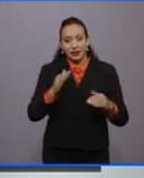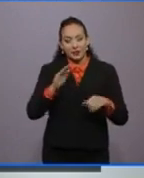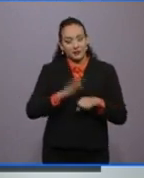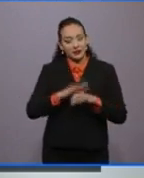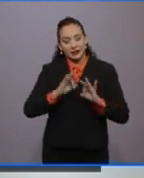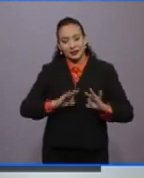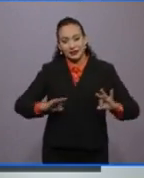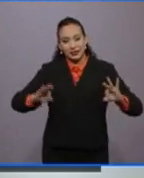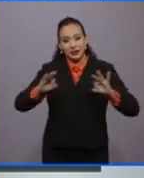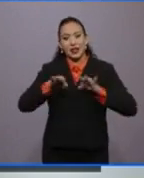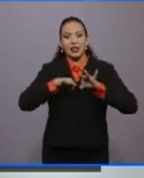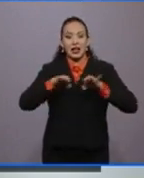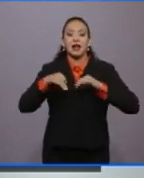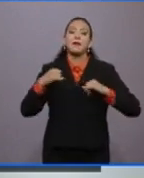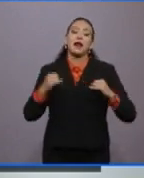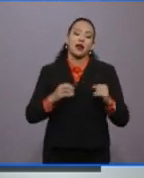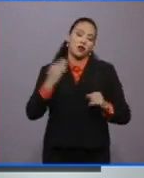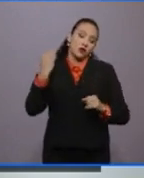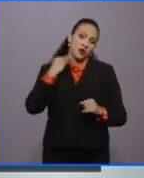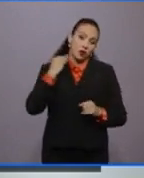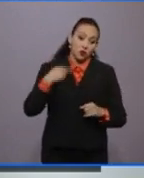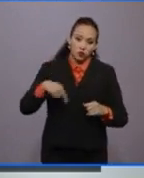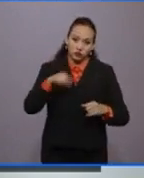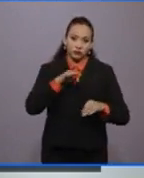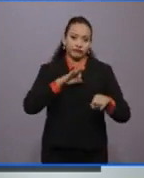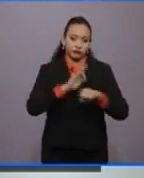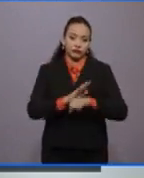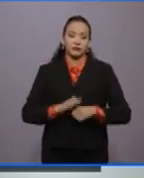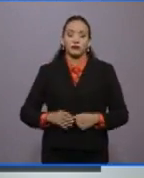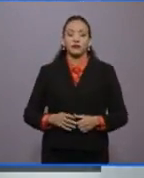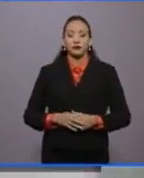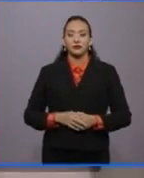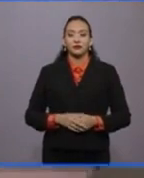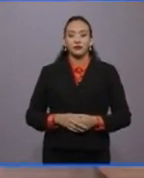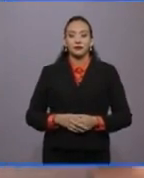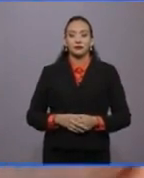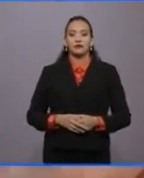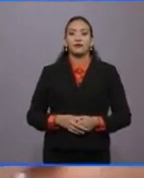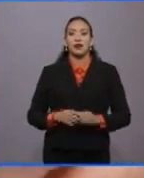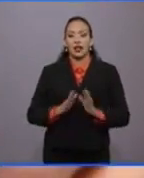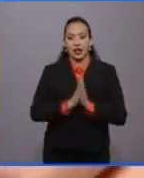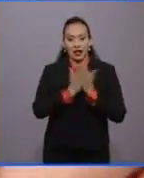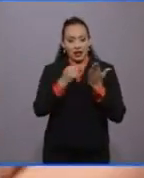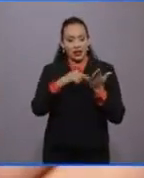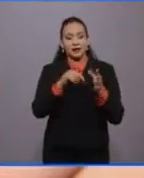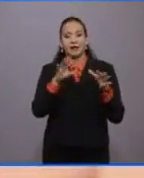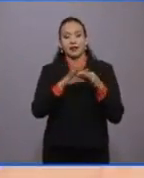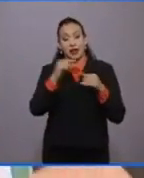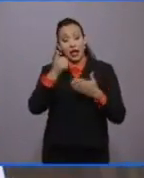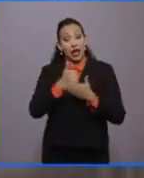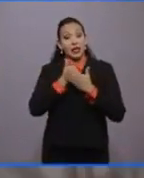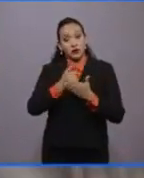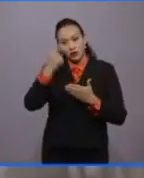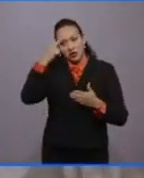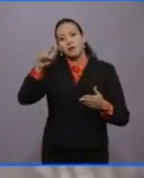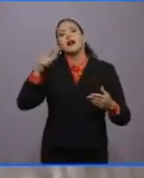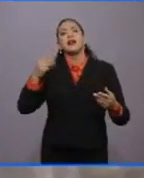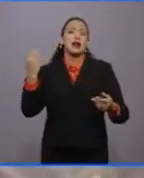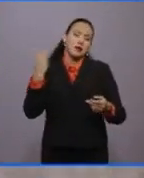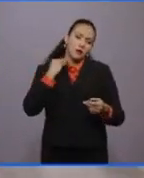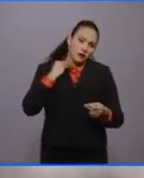que tiene la labor de defensores y defensoras. La obra de utilidad para litigantes y defensores en